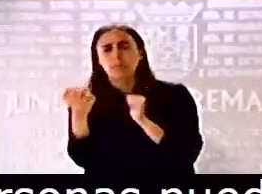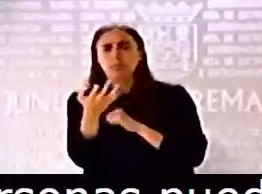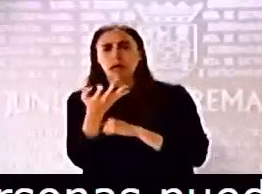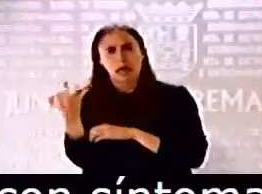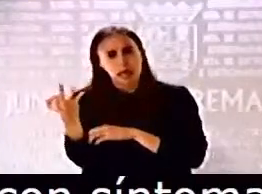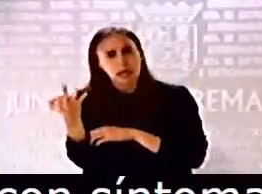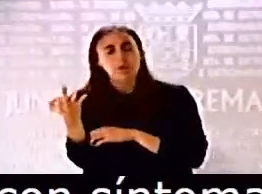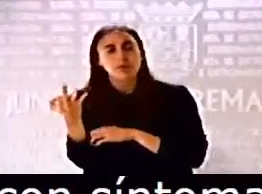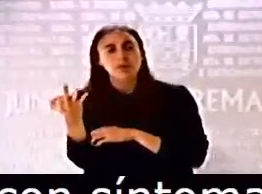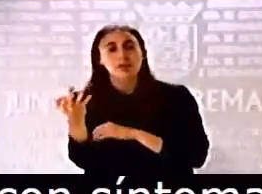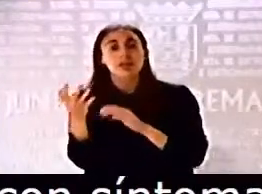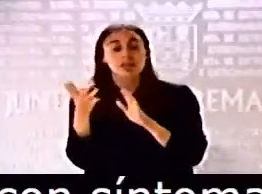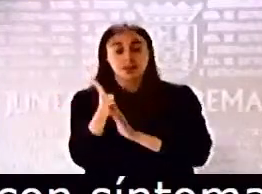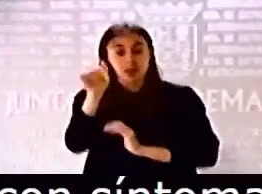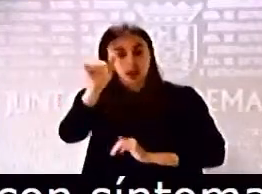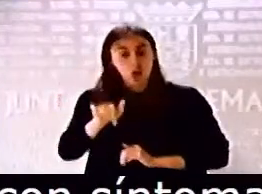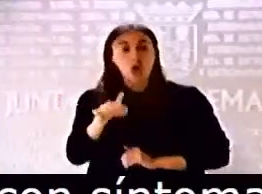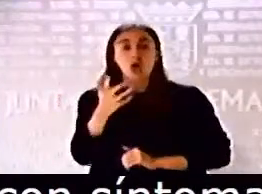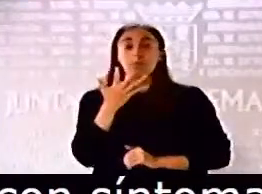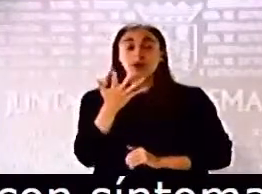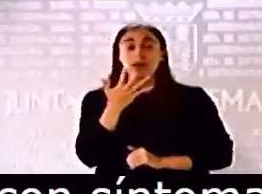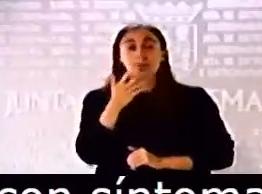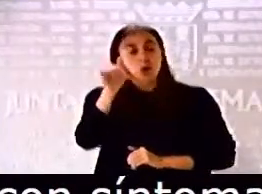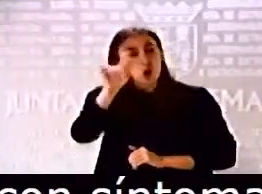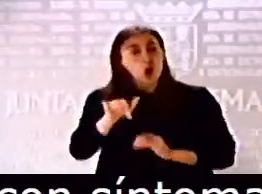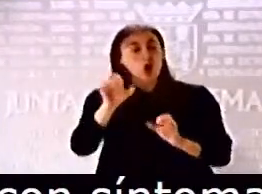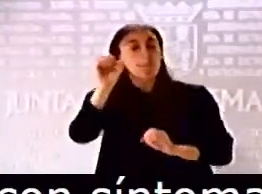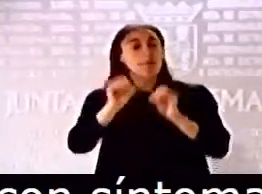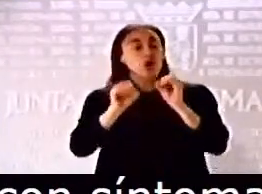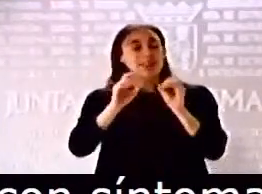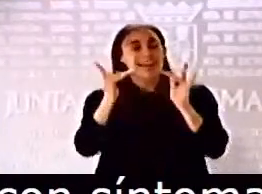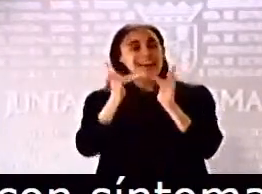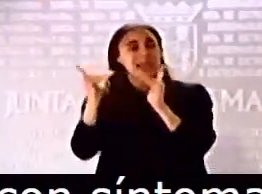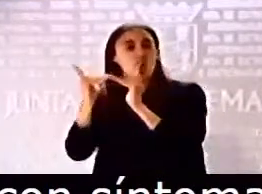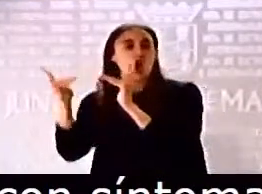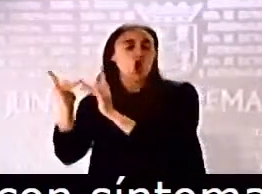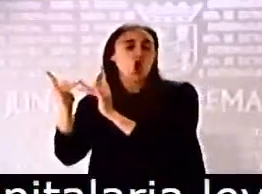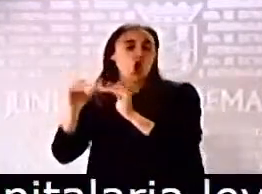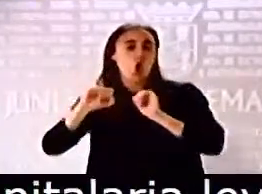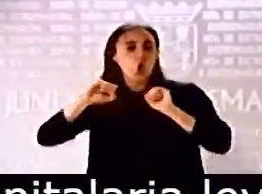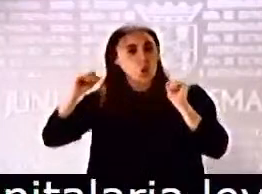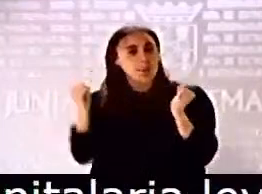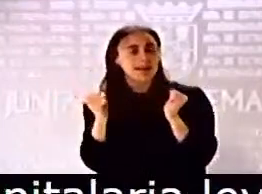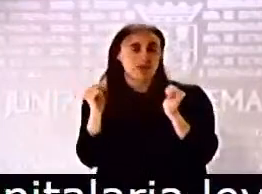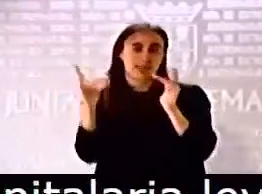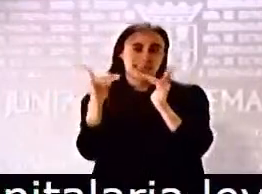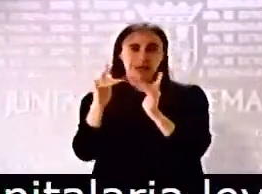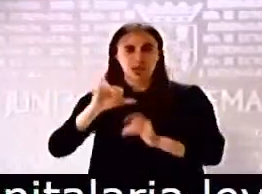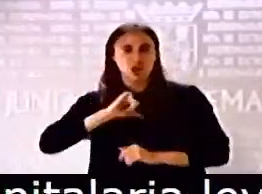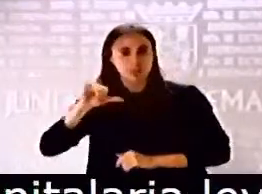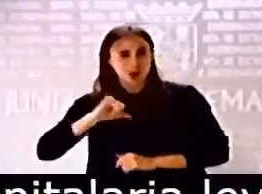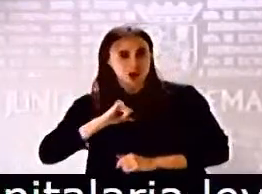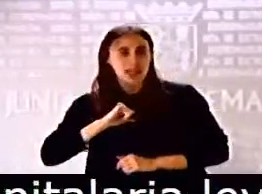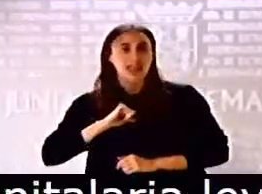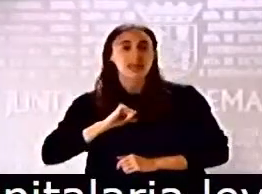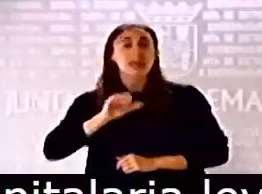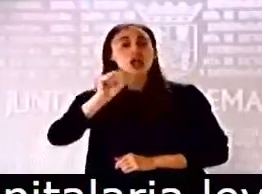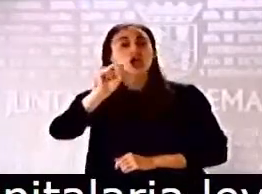las cifras de porcentaje de ocupación en camas hospitalarias está en